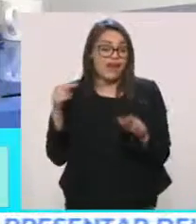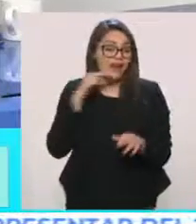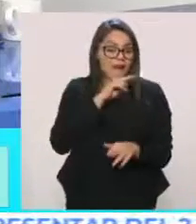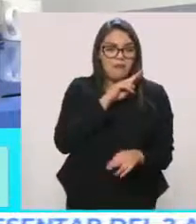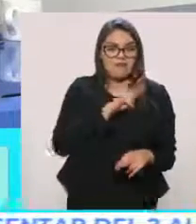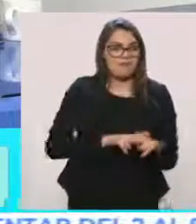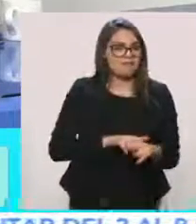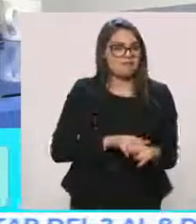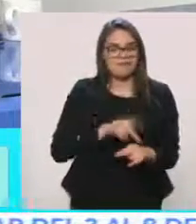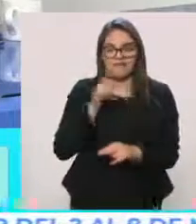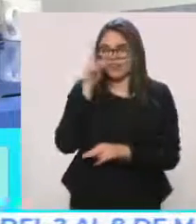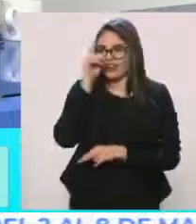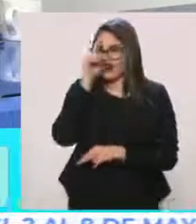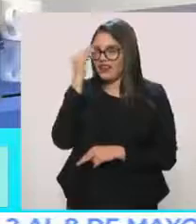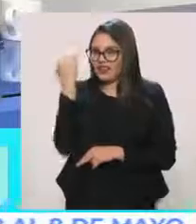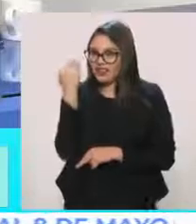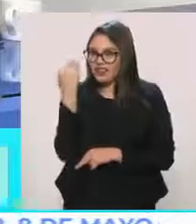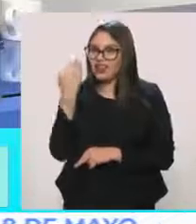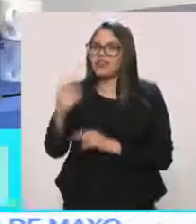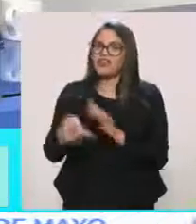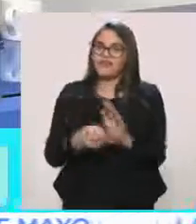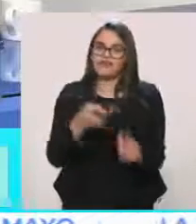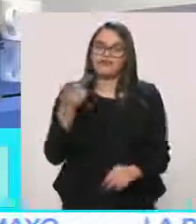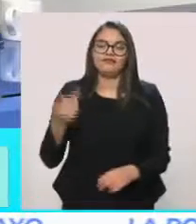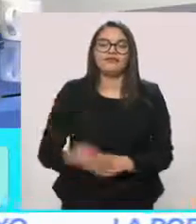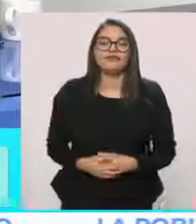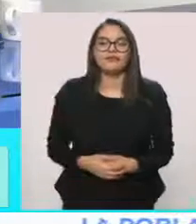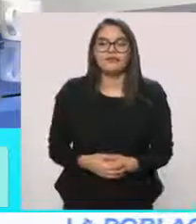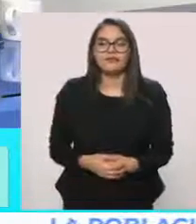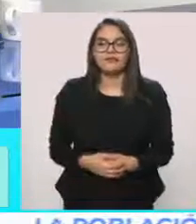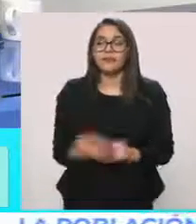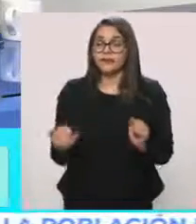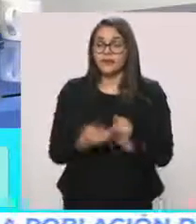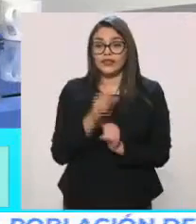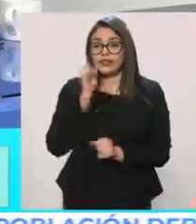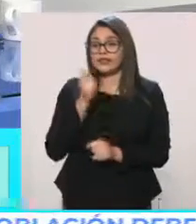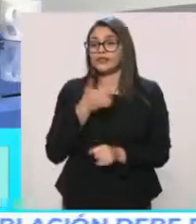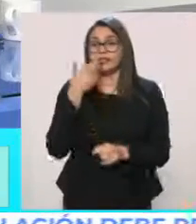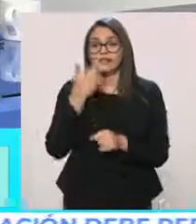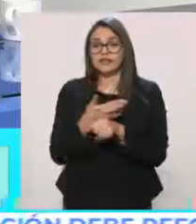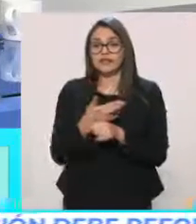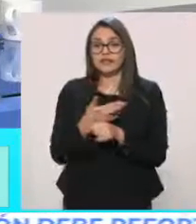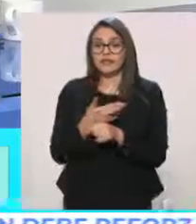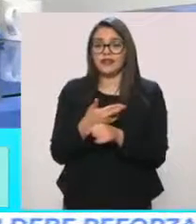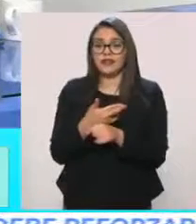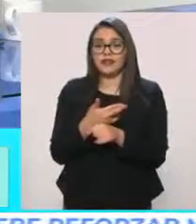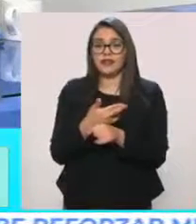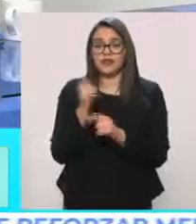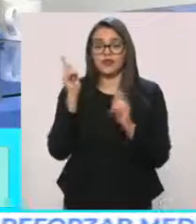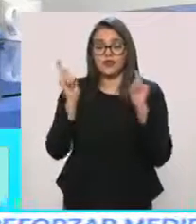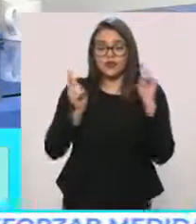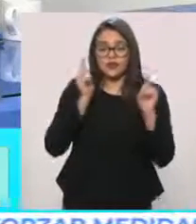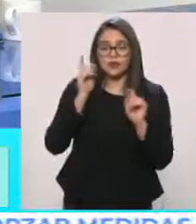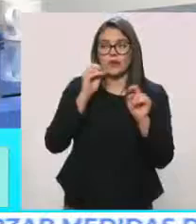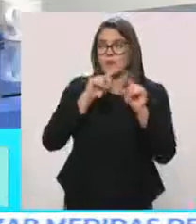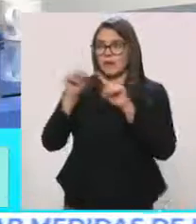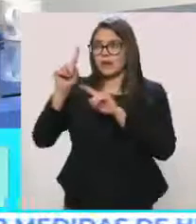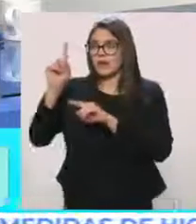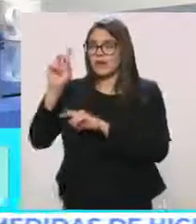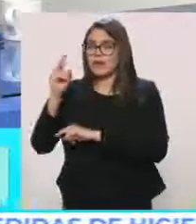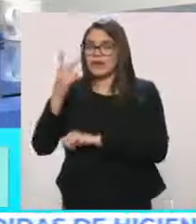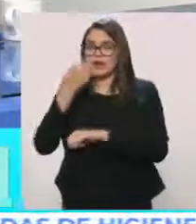De manera que junto con la Secretaría de Turismo, los secretarios de Economía de cada uno de los 32 estados del país y